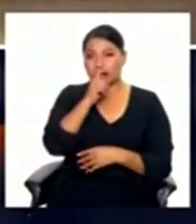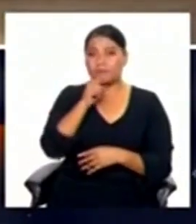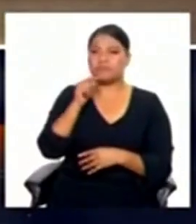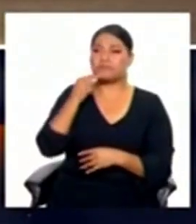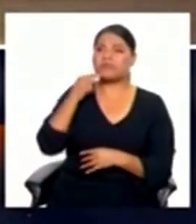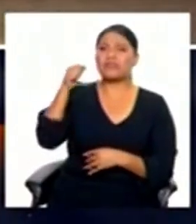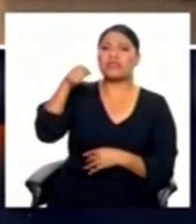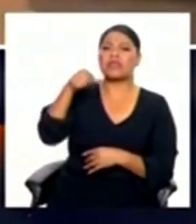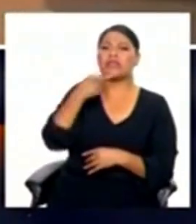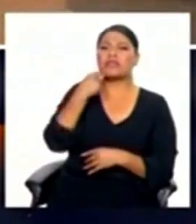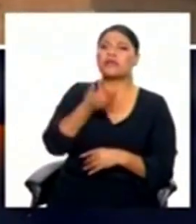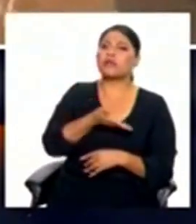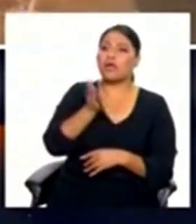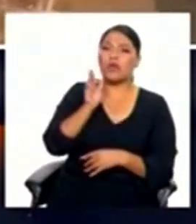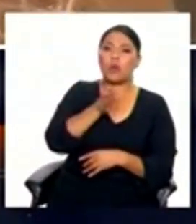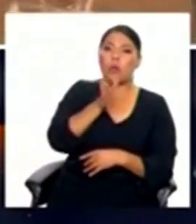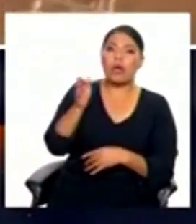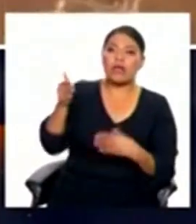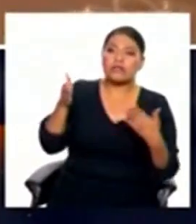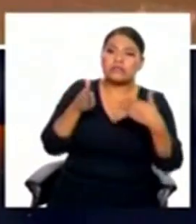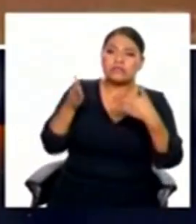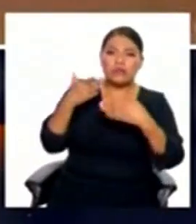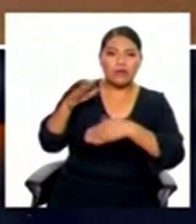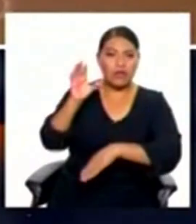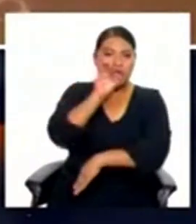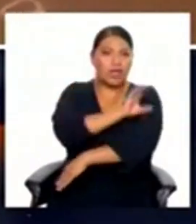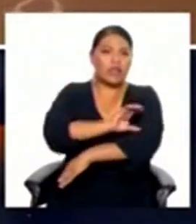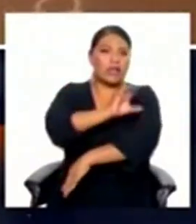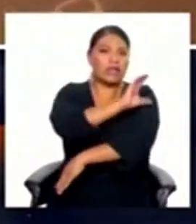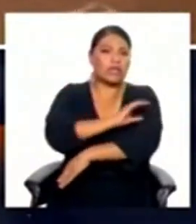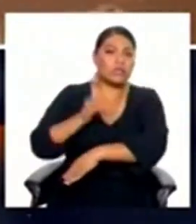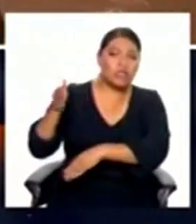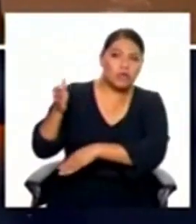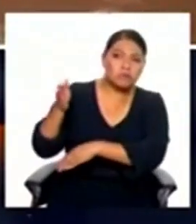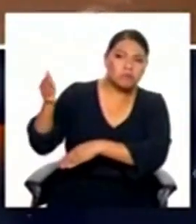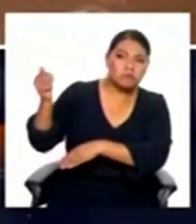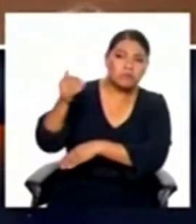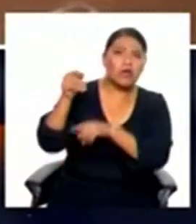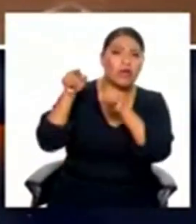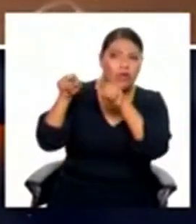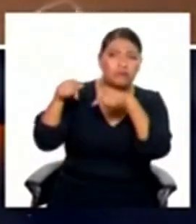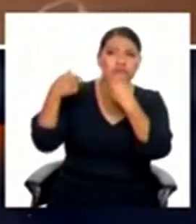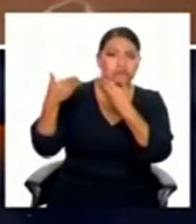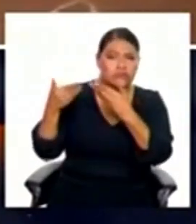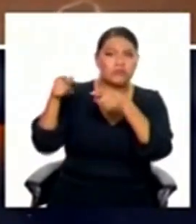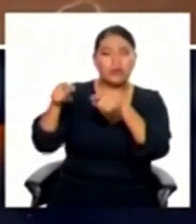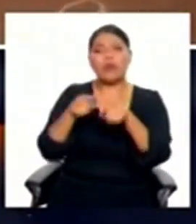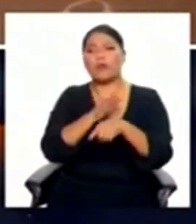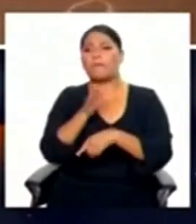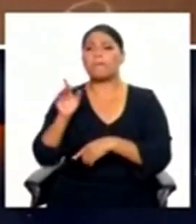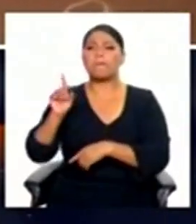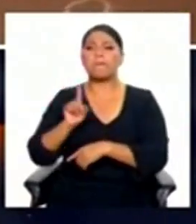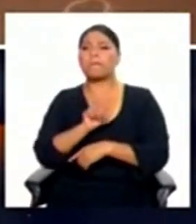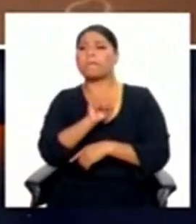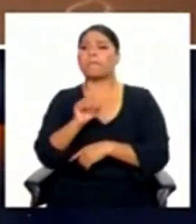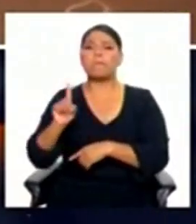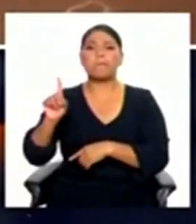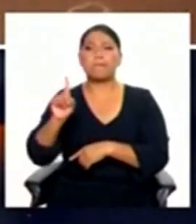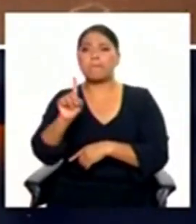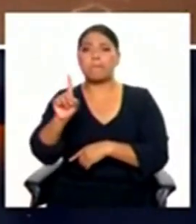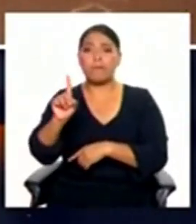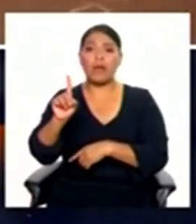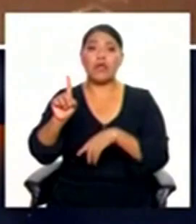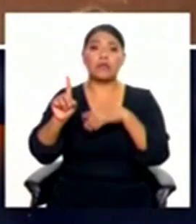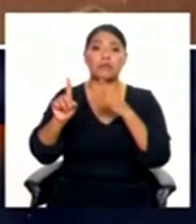iba a recoger a un familiar de una clínica cercana y que en esos momentos, en esas circunstancias, fue